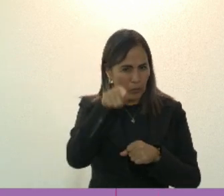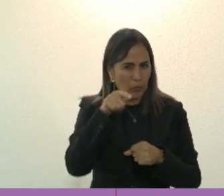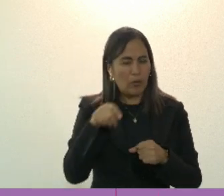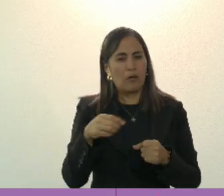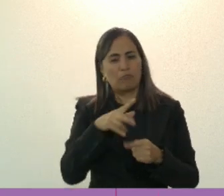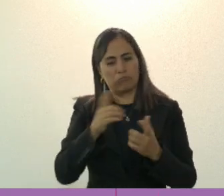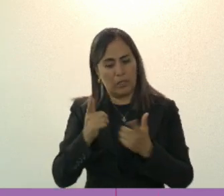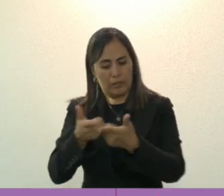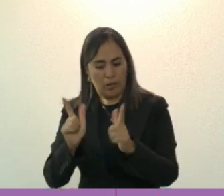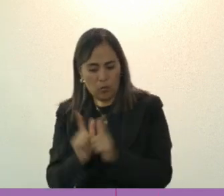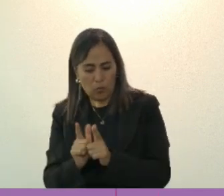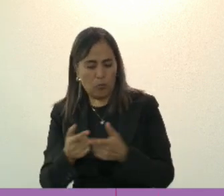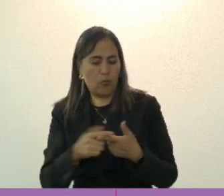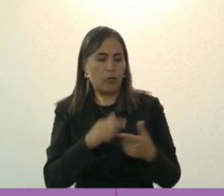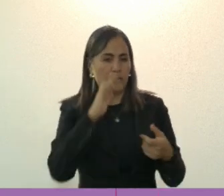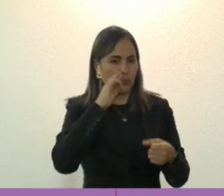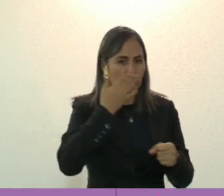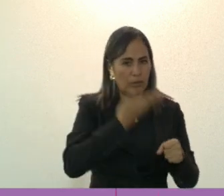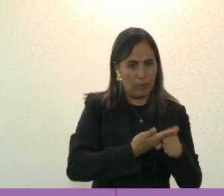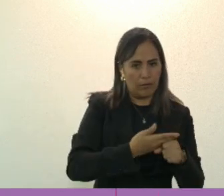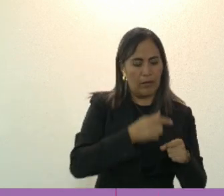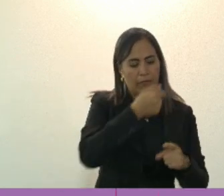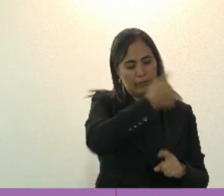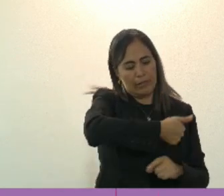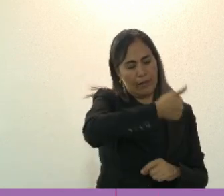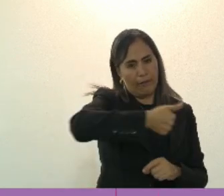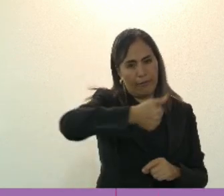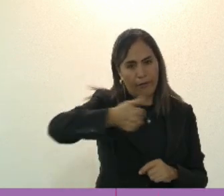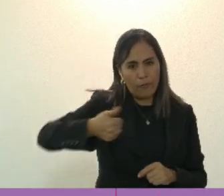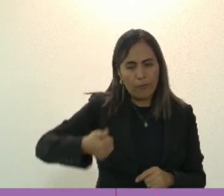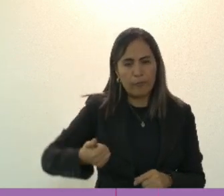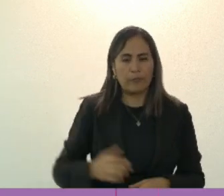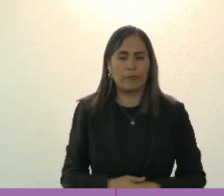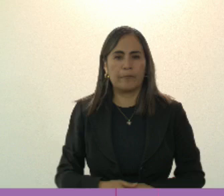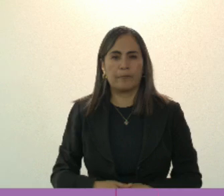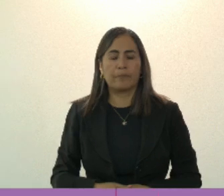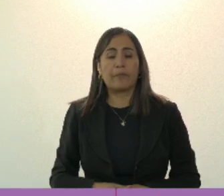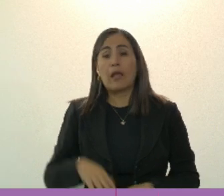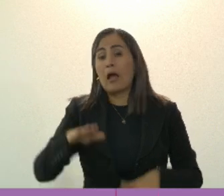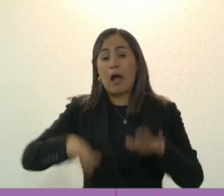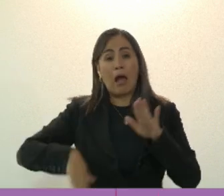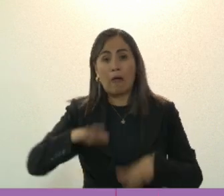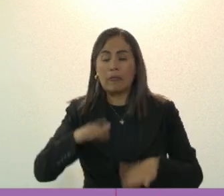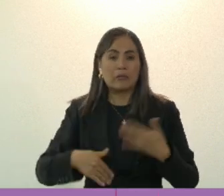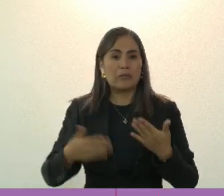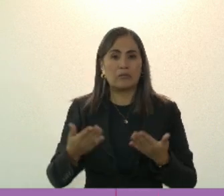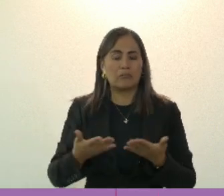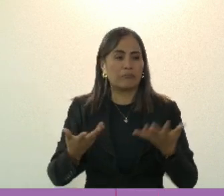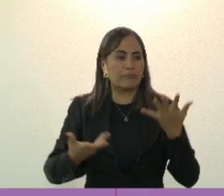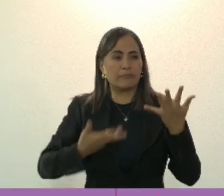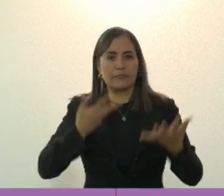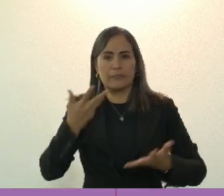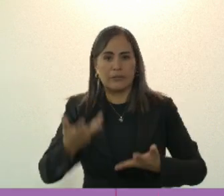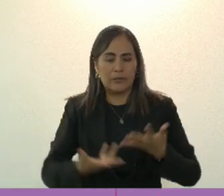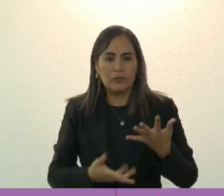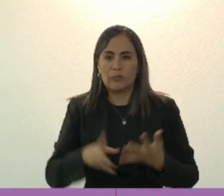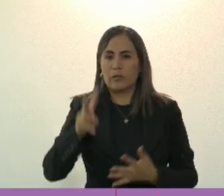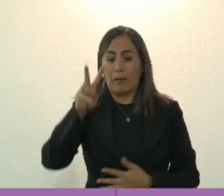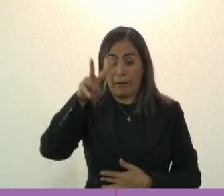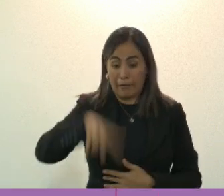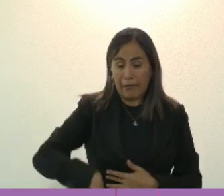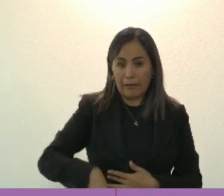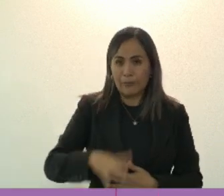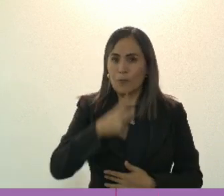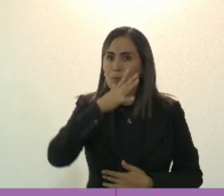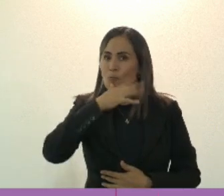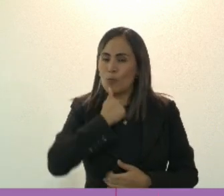personal. El no poder dar razón y comprobar la veracidad y el soporte